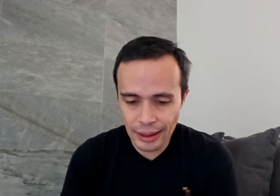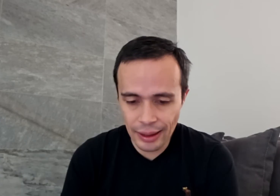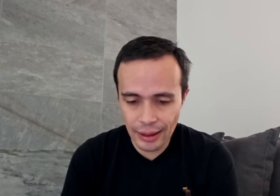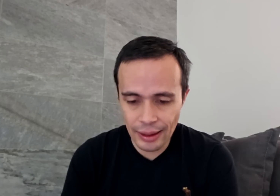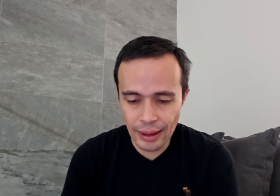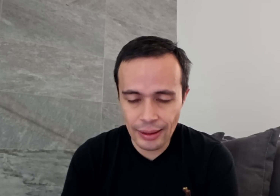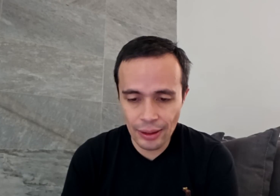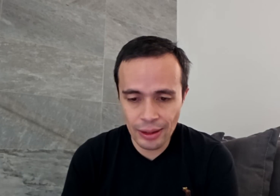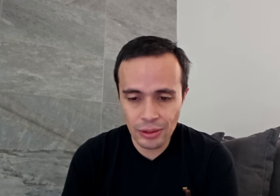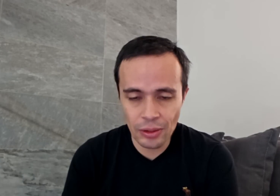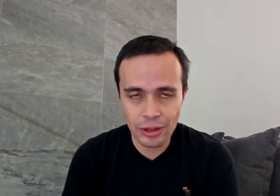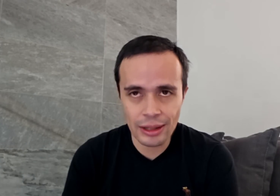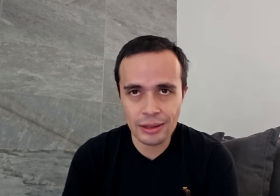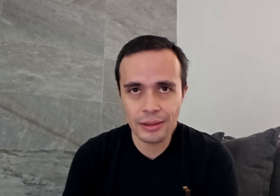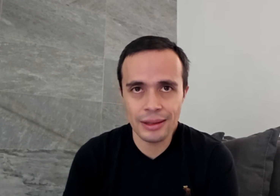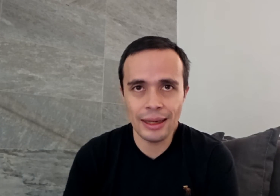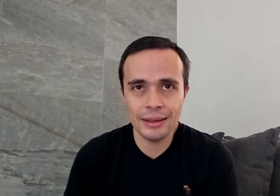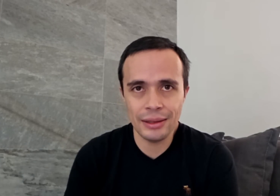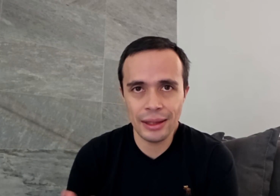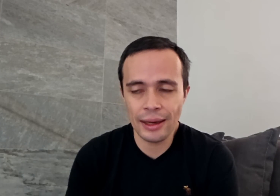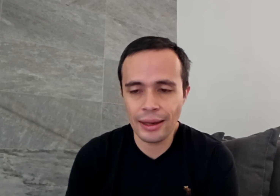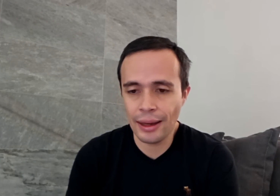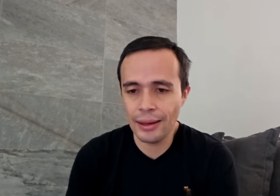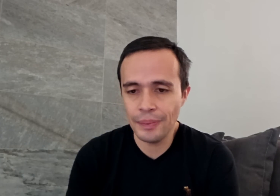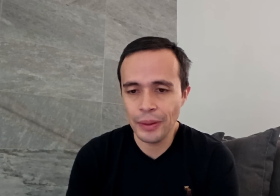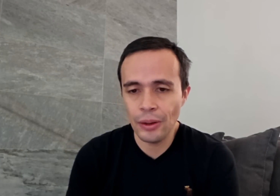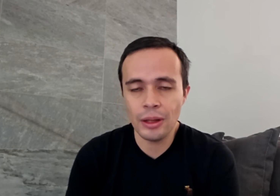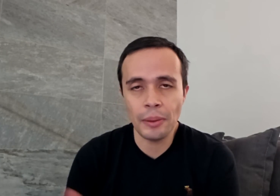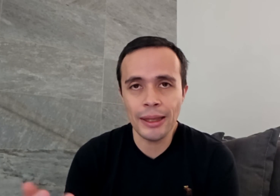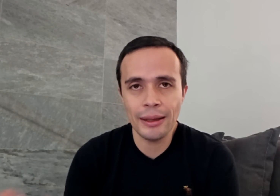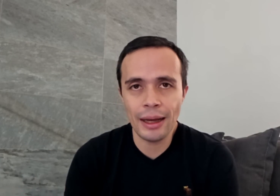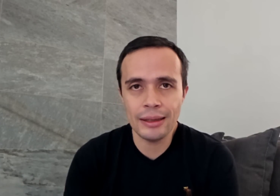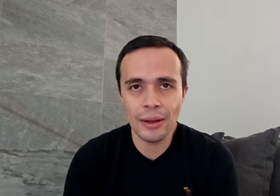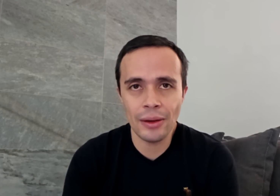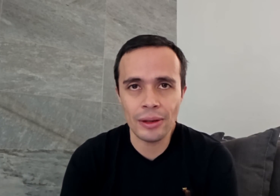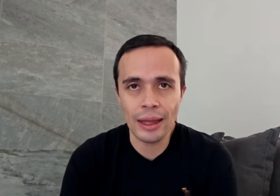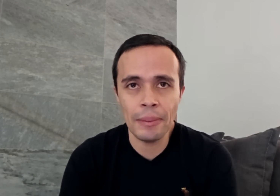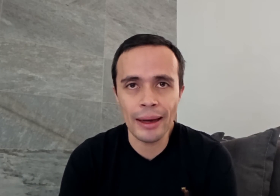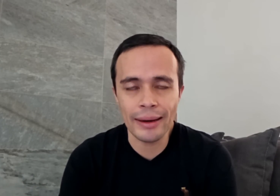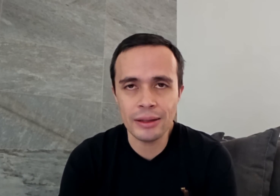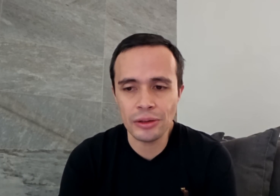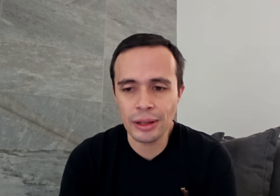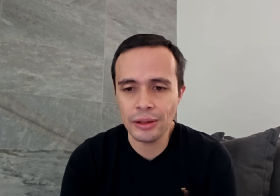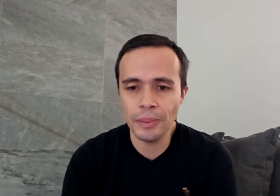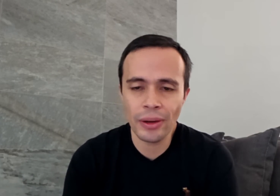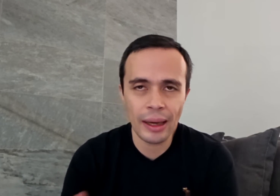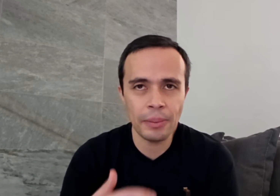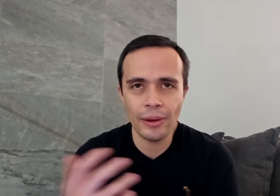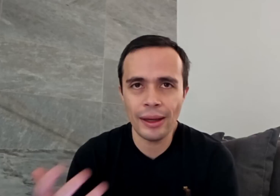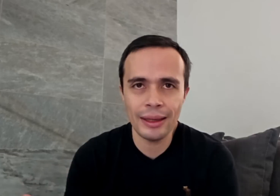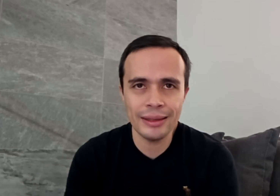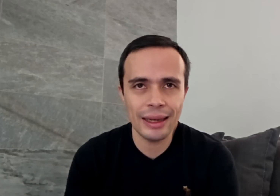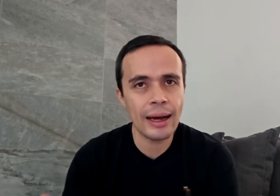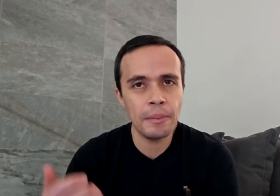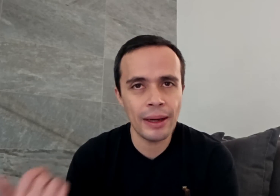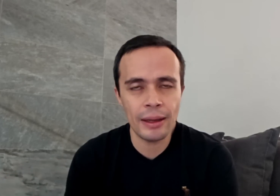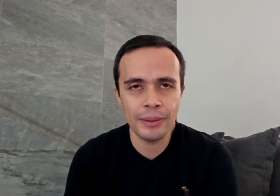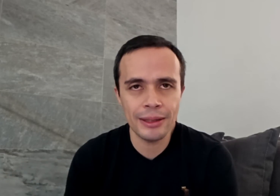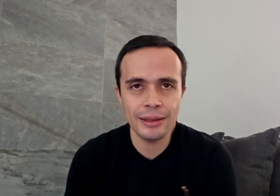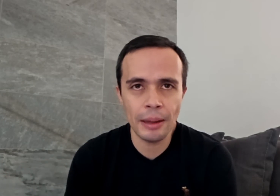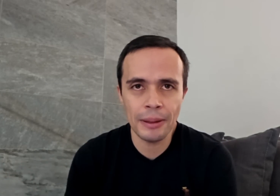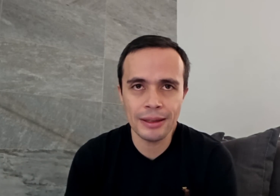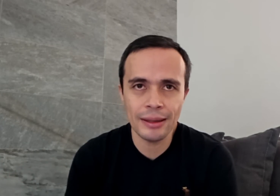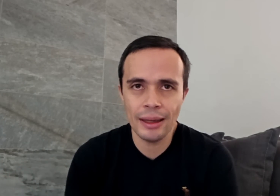hay que destacar que, entre otras cosas, ya les decía que últimamente ha sido tema Ernesto Zedillo. ¿Por qué? Porque desde la